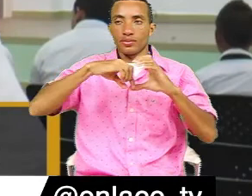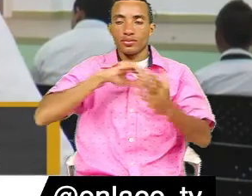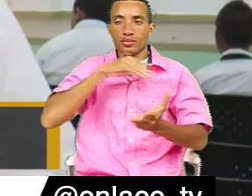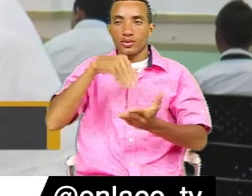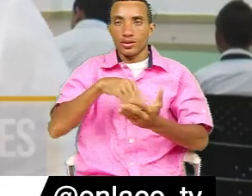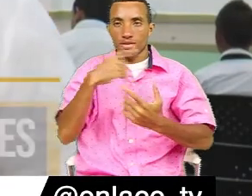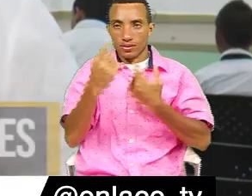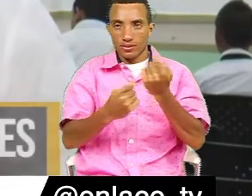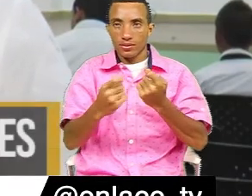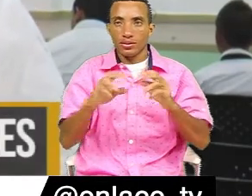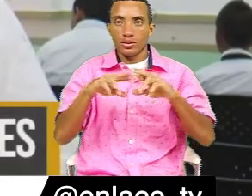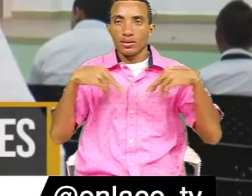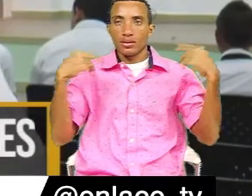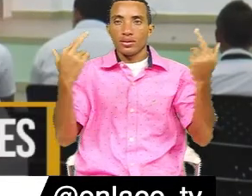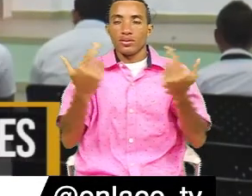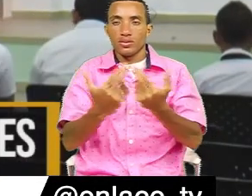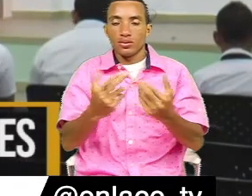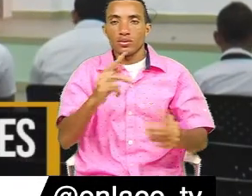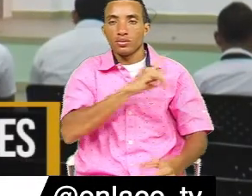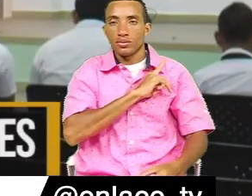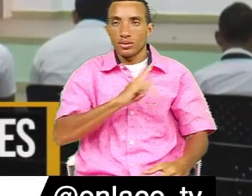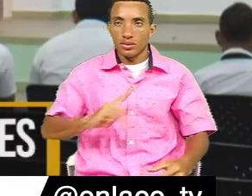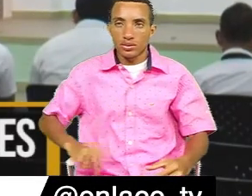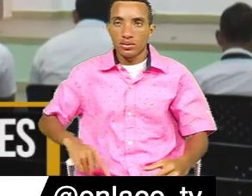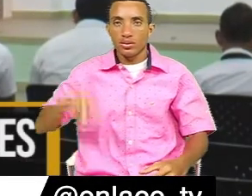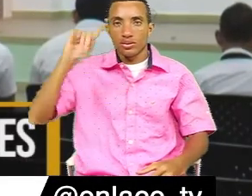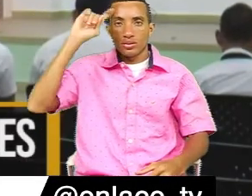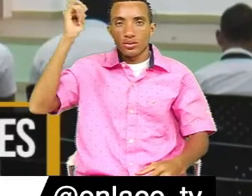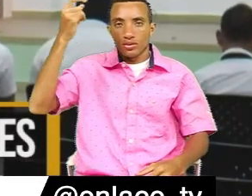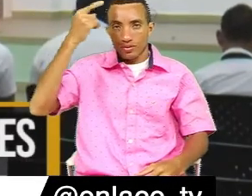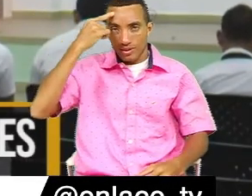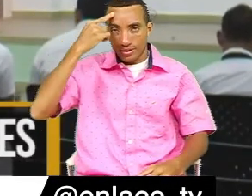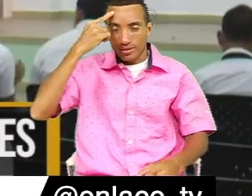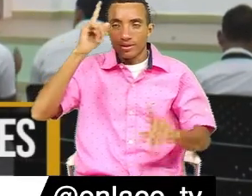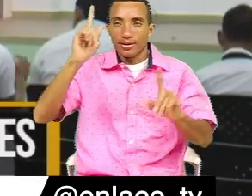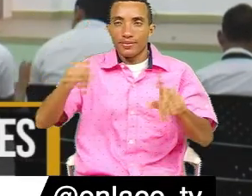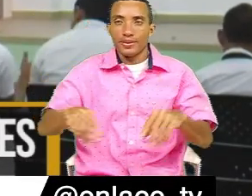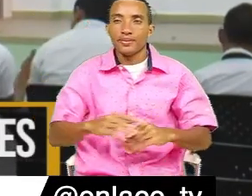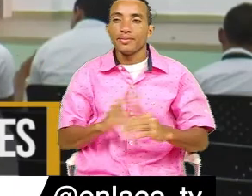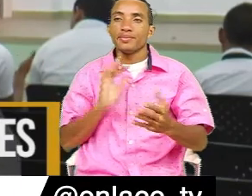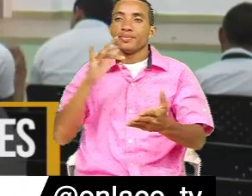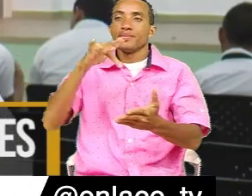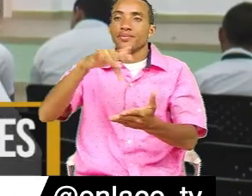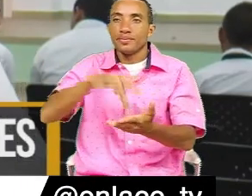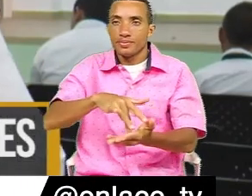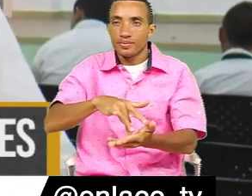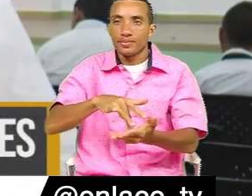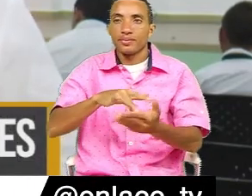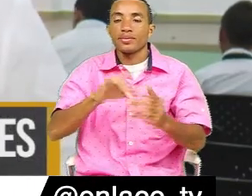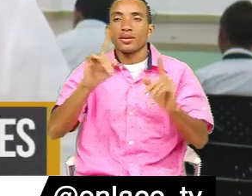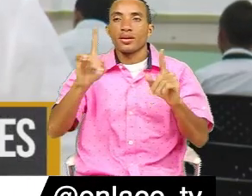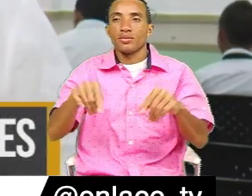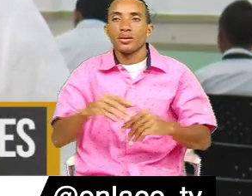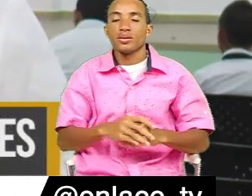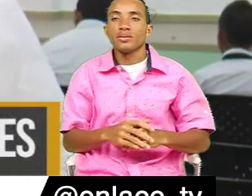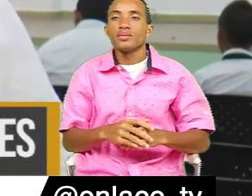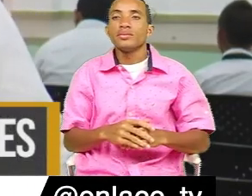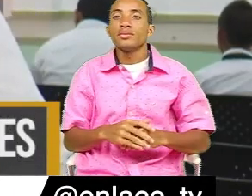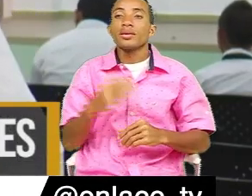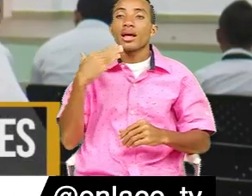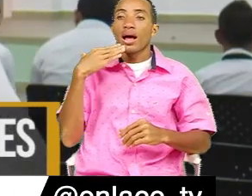que se tenía programada con personeros y el gobierno municipal. A esta hora hace presencia la titular de ese despacho, la licenciada